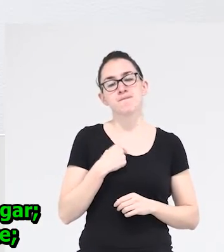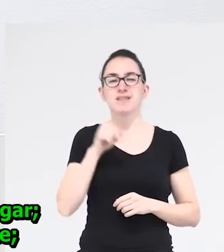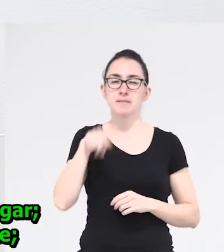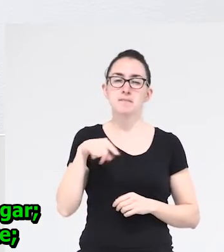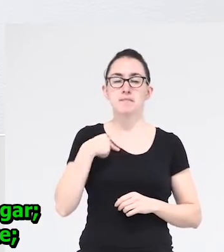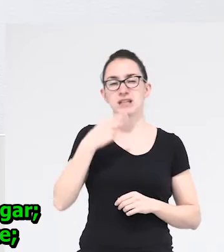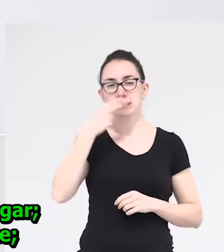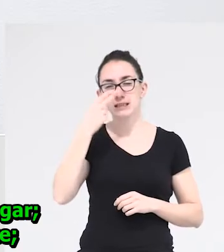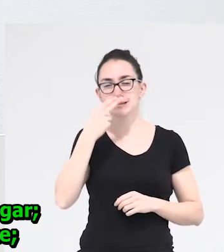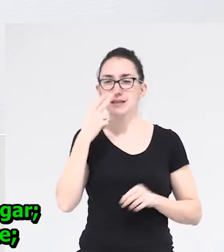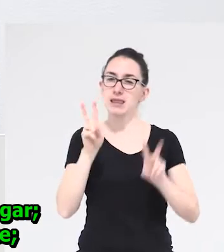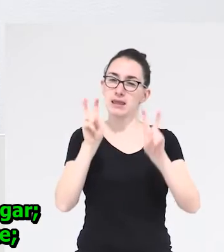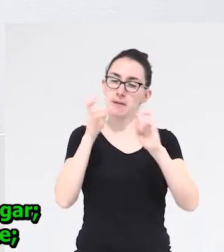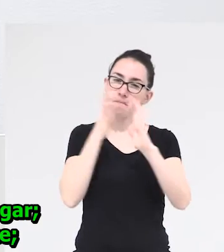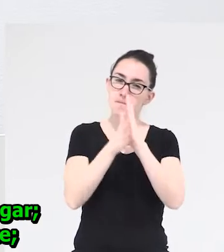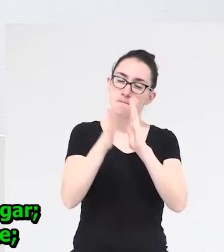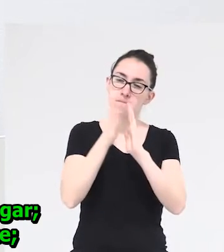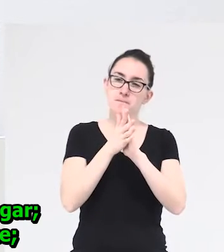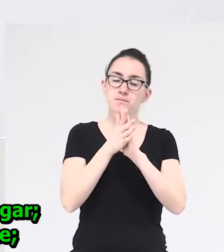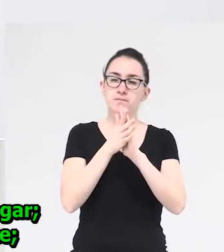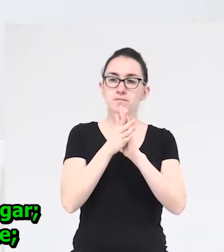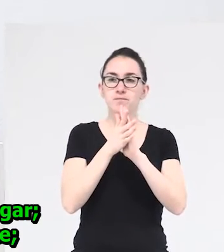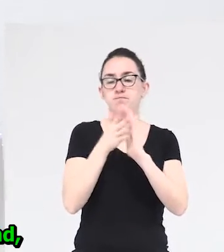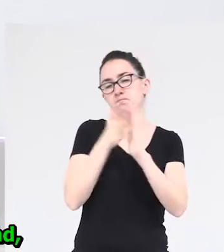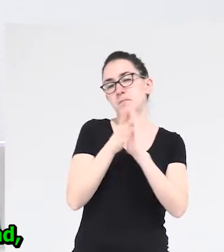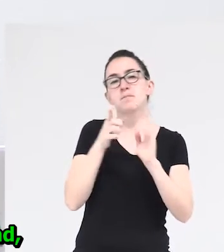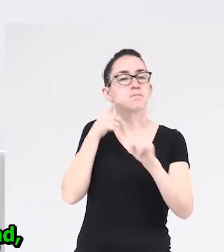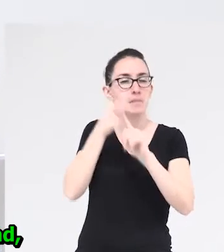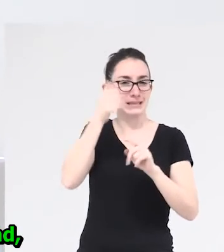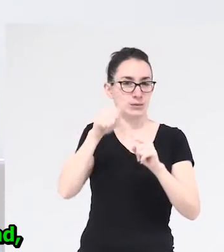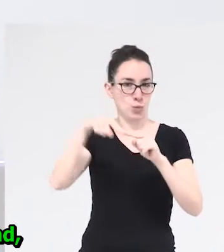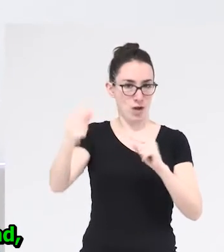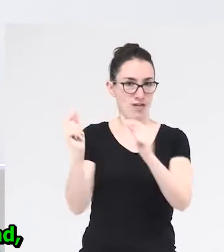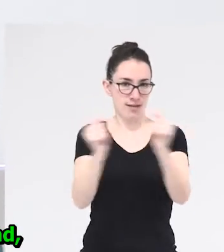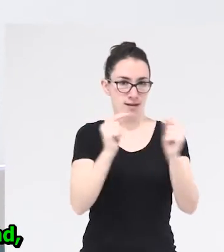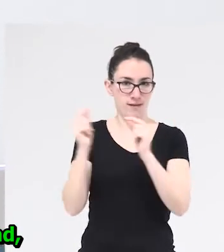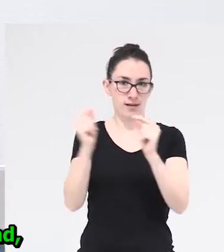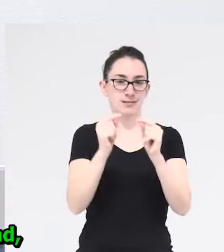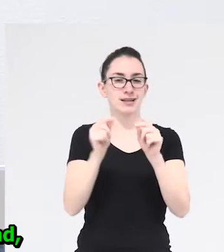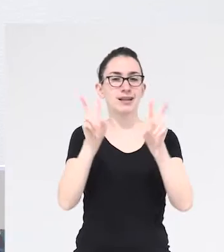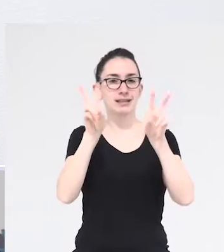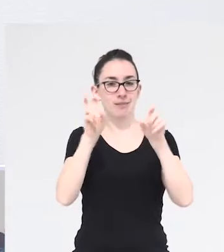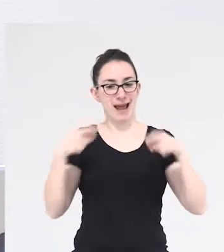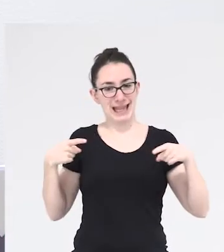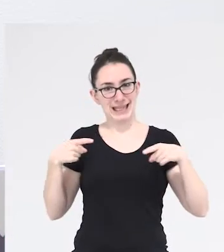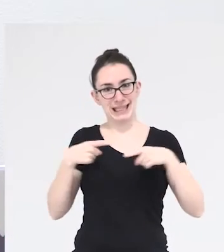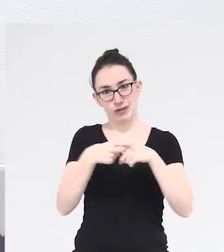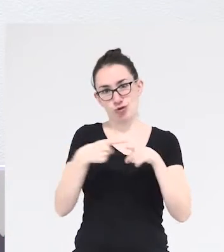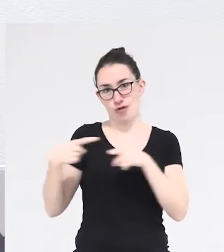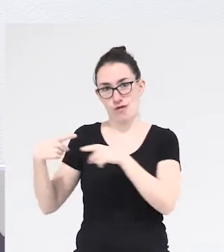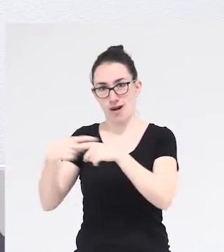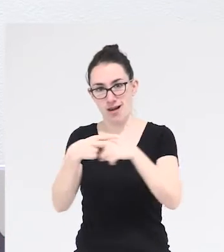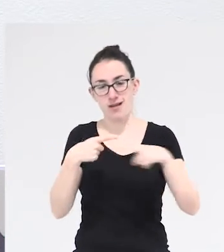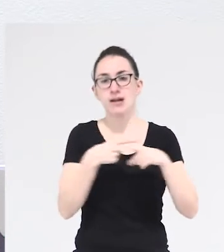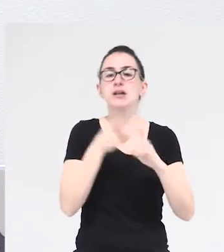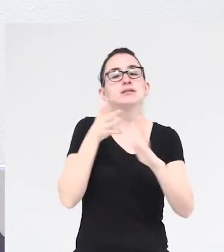nombrar al menos o hablar o dar lugar, sobre todo dar lugar para el debate, es a esta idea de la interseccionalidad, ¿no? O sea, que es algo que